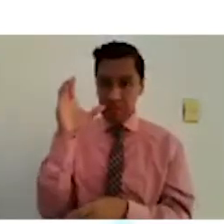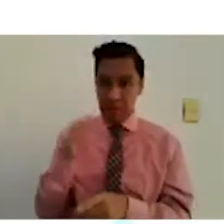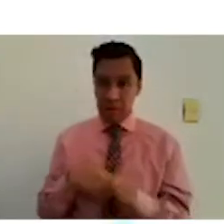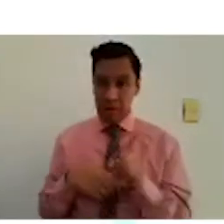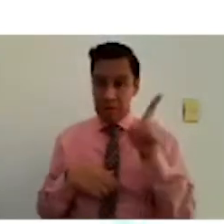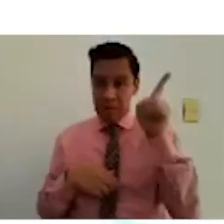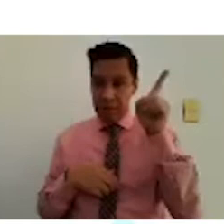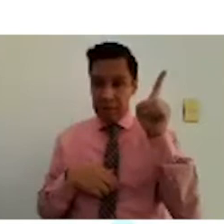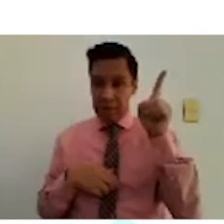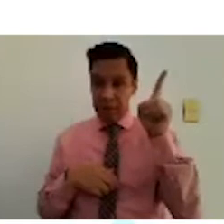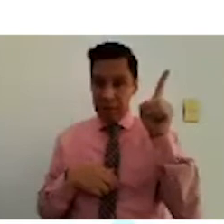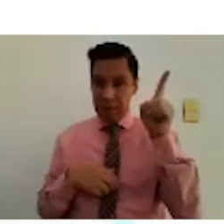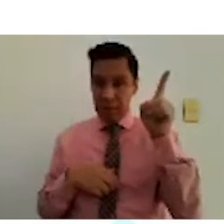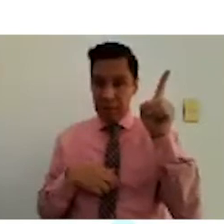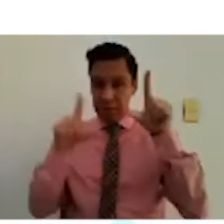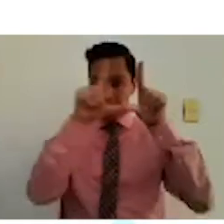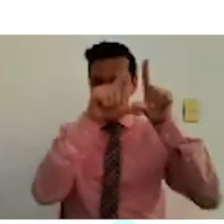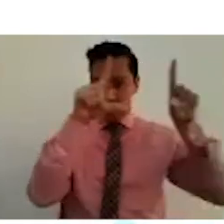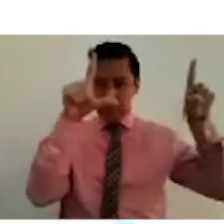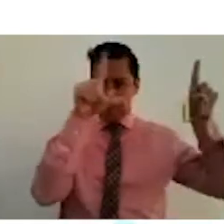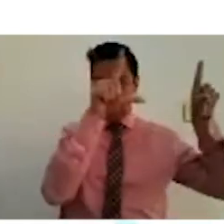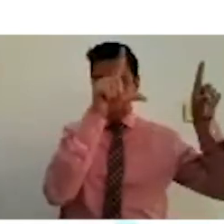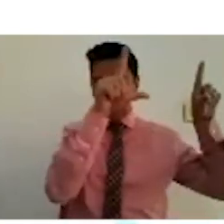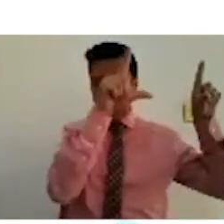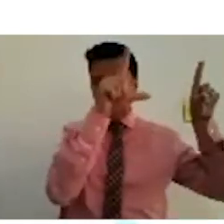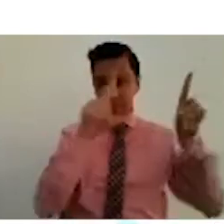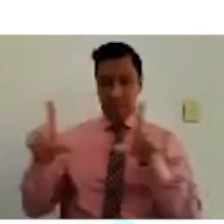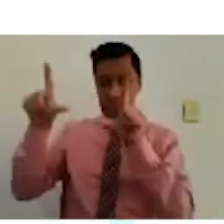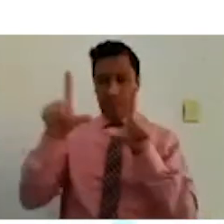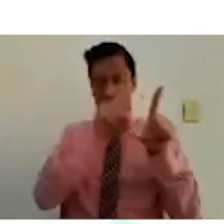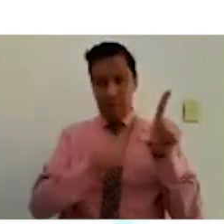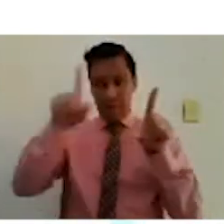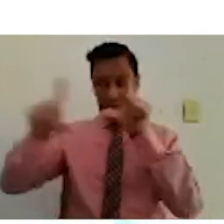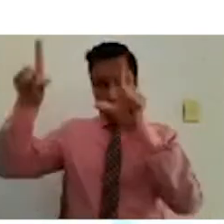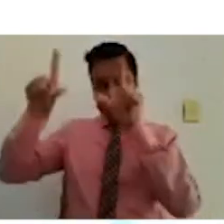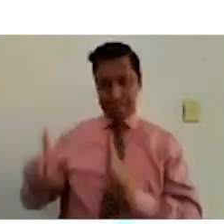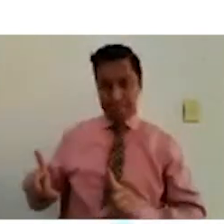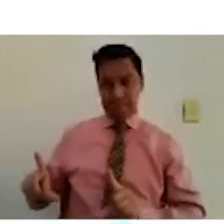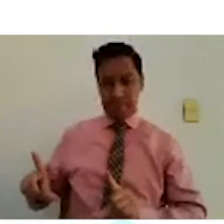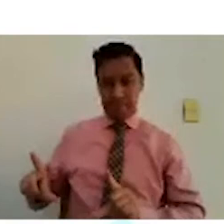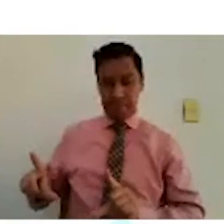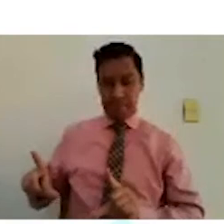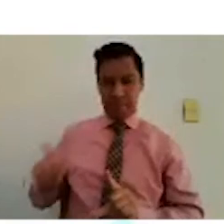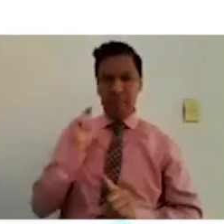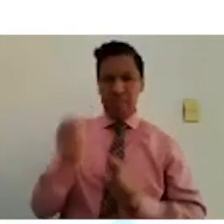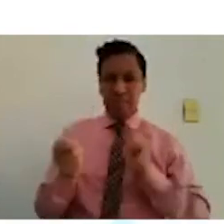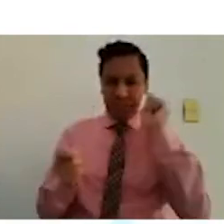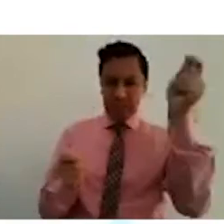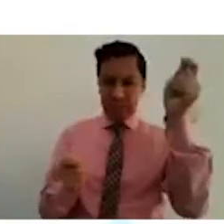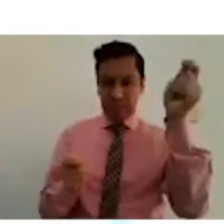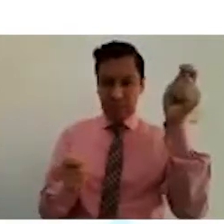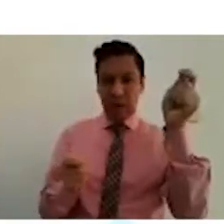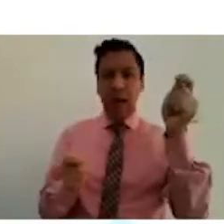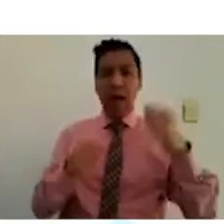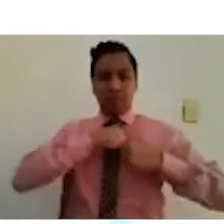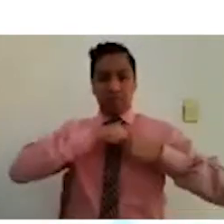arriba, y Lübeck, a la derecha abajo, nos muestra una decena de autoridades